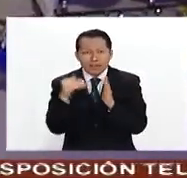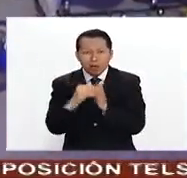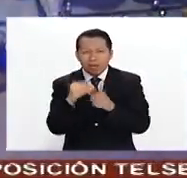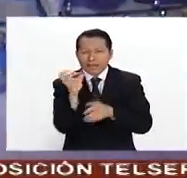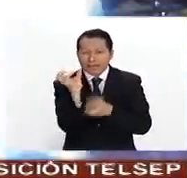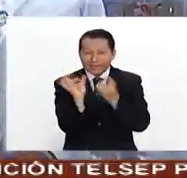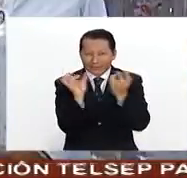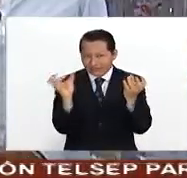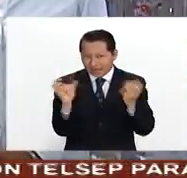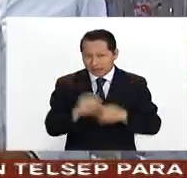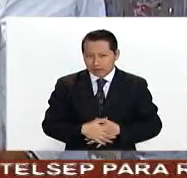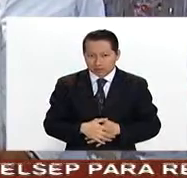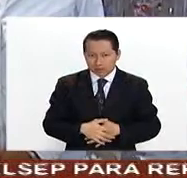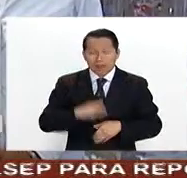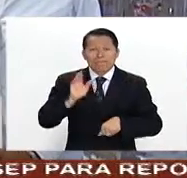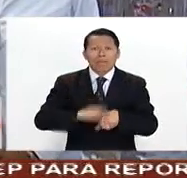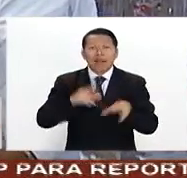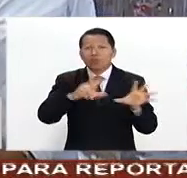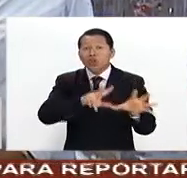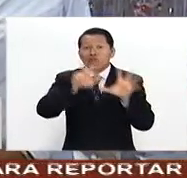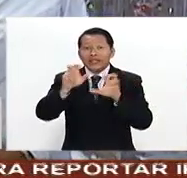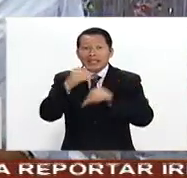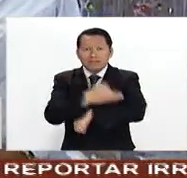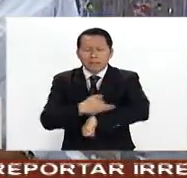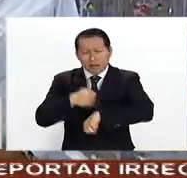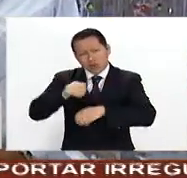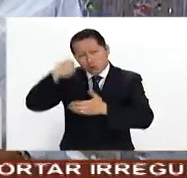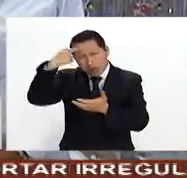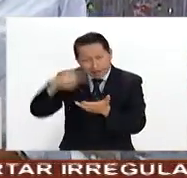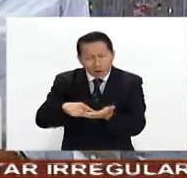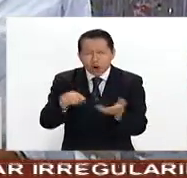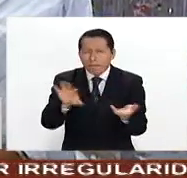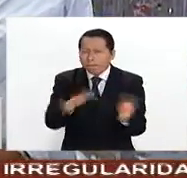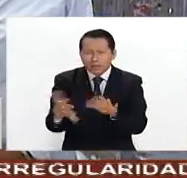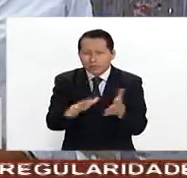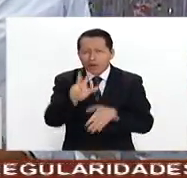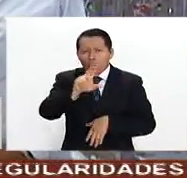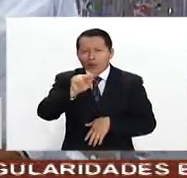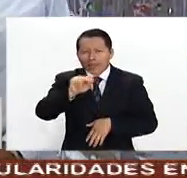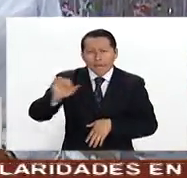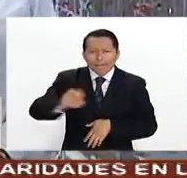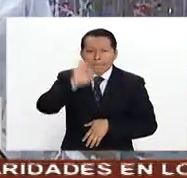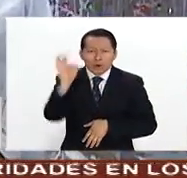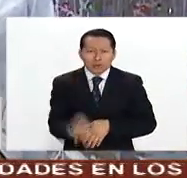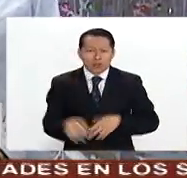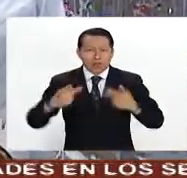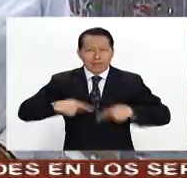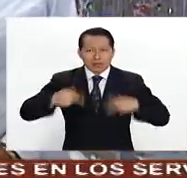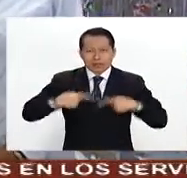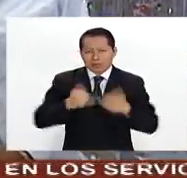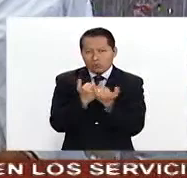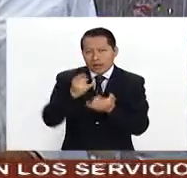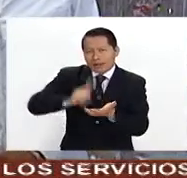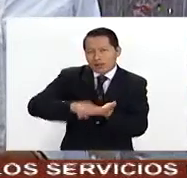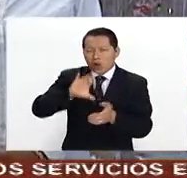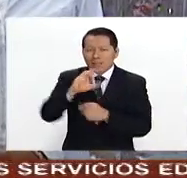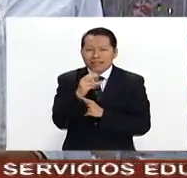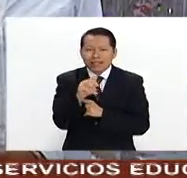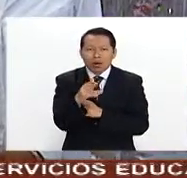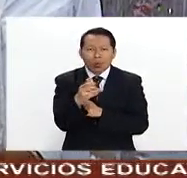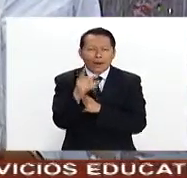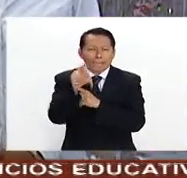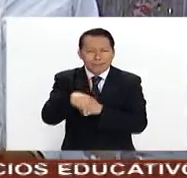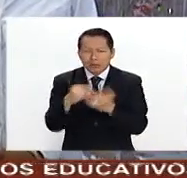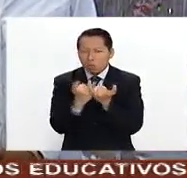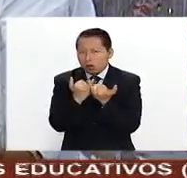esferas. Más de 800 familias, yo creo que el 80% de la población chignahuapense nos